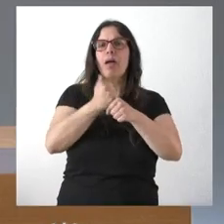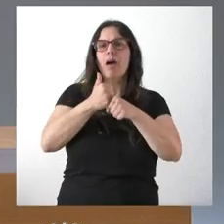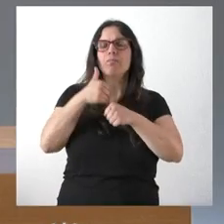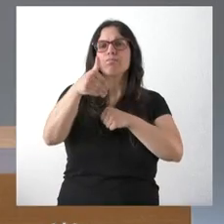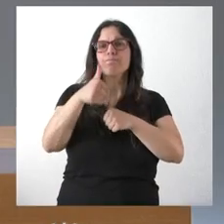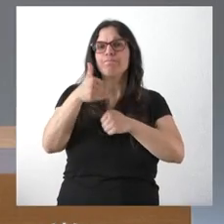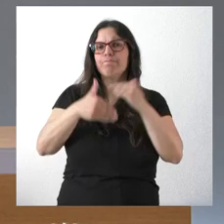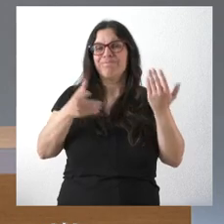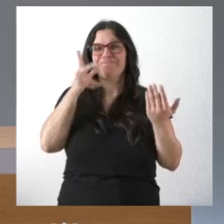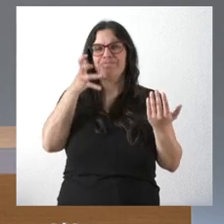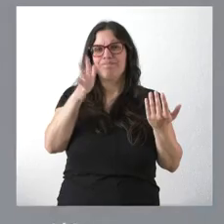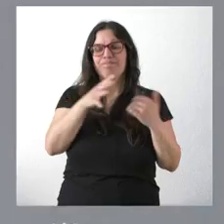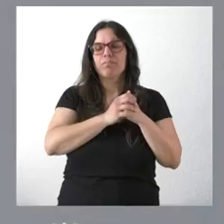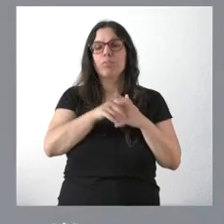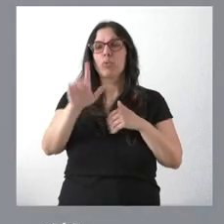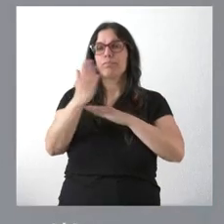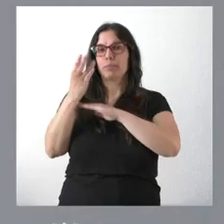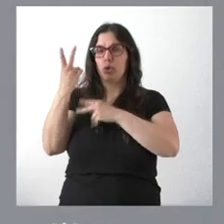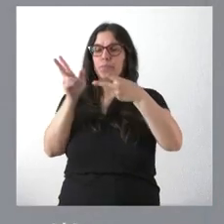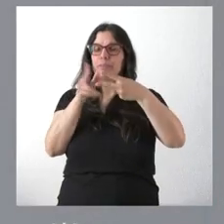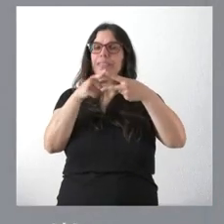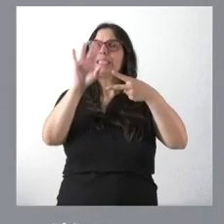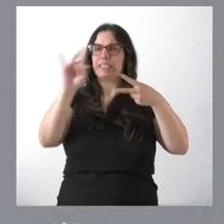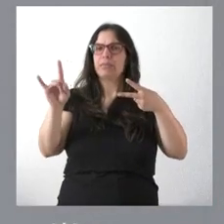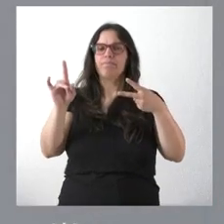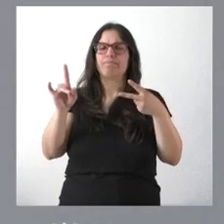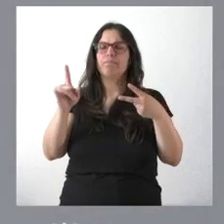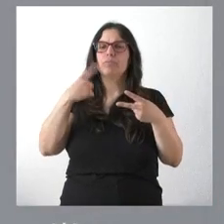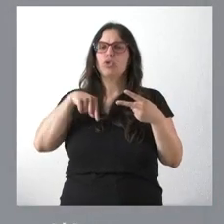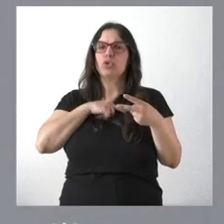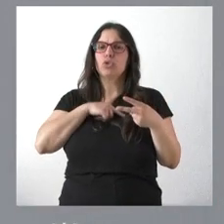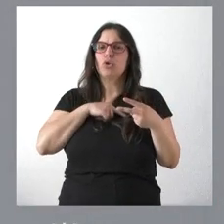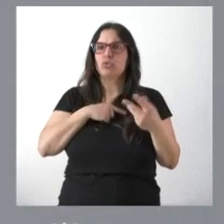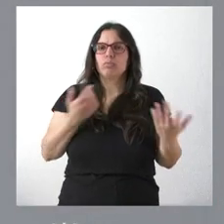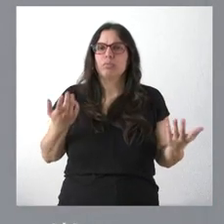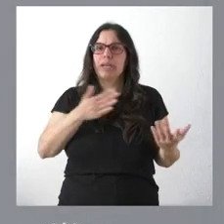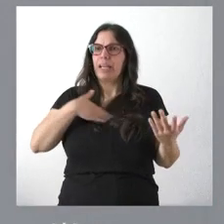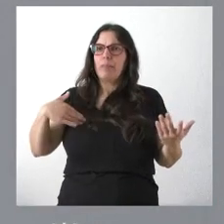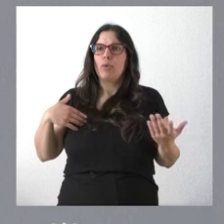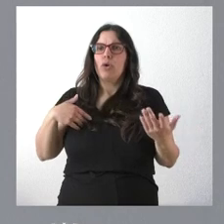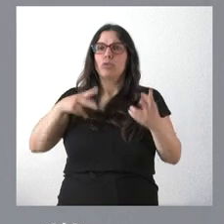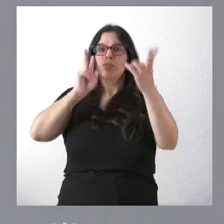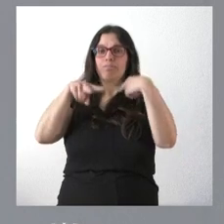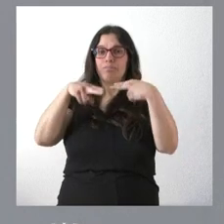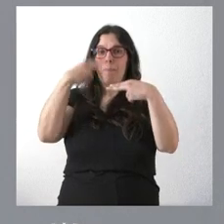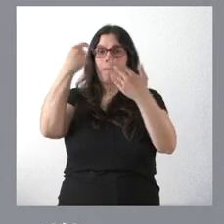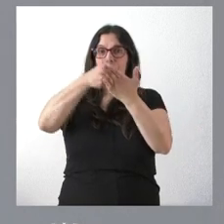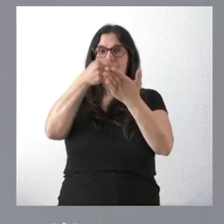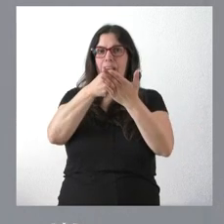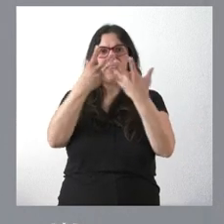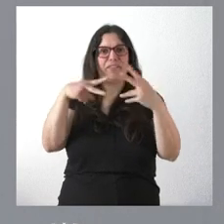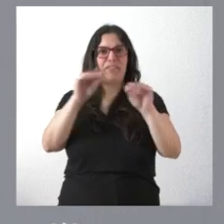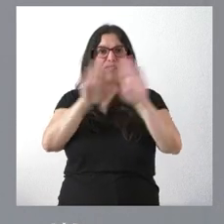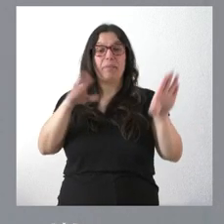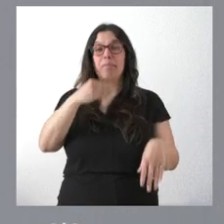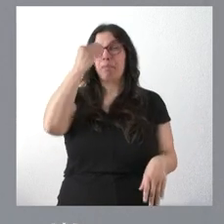Pues también plantea usted dos cuestiones. Sobre el primer asunto, sí, nosotros somos partidarios de la eliminación de estos peajes. Creo que ayer,